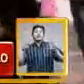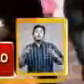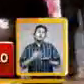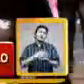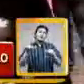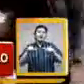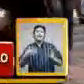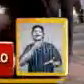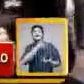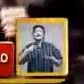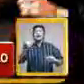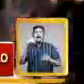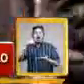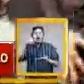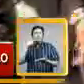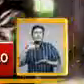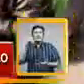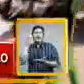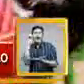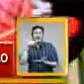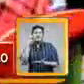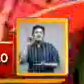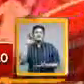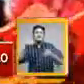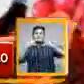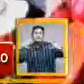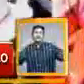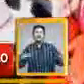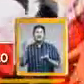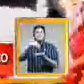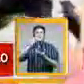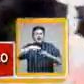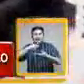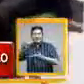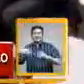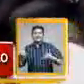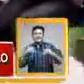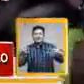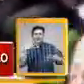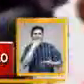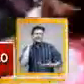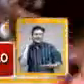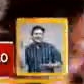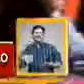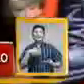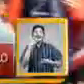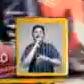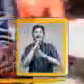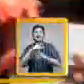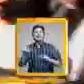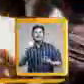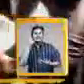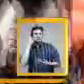primer festival del ají de fideo y la gente ha podido degustar las mil maneras de hacer este plato. Vamos a interrumpir acá un señor. Señor,